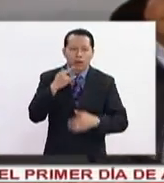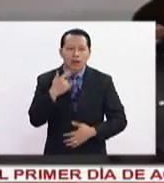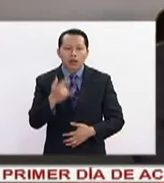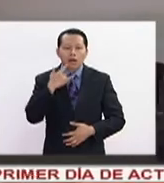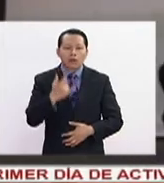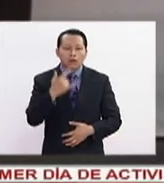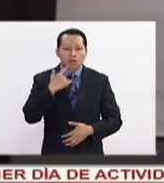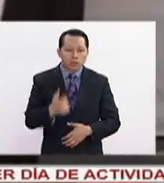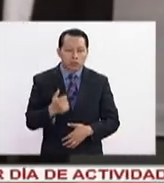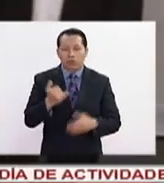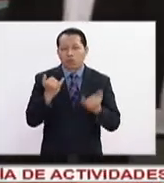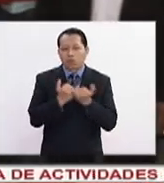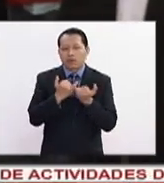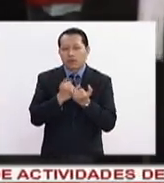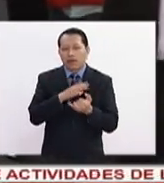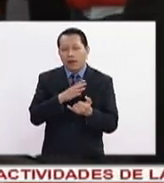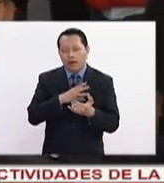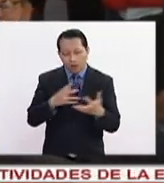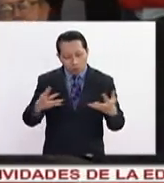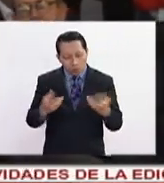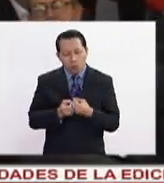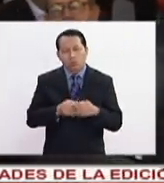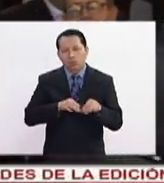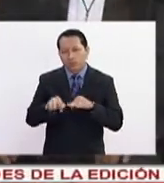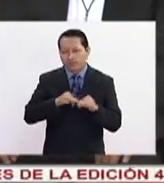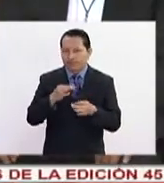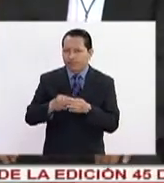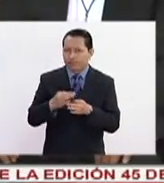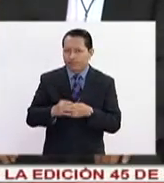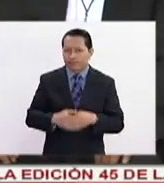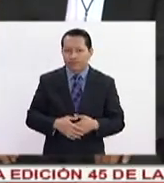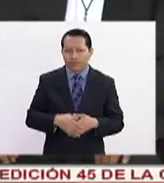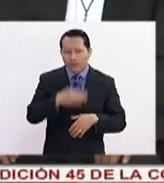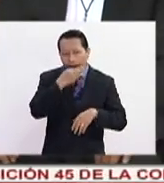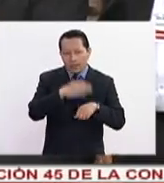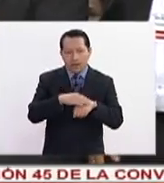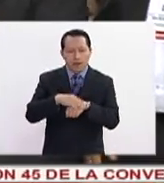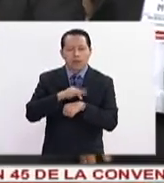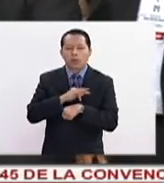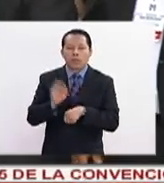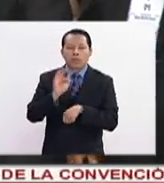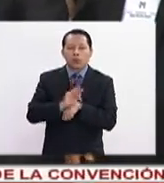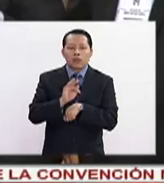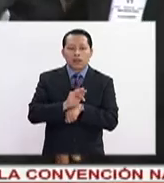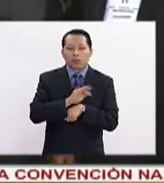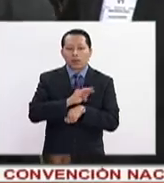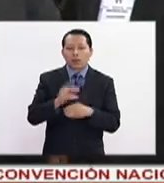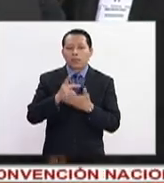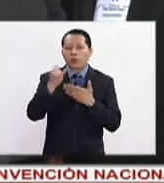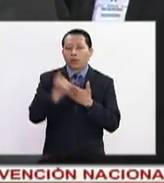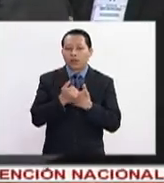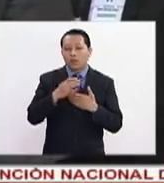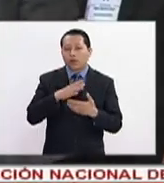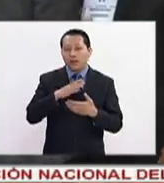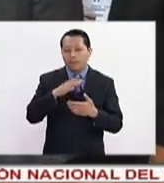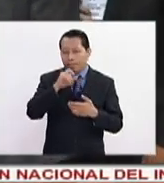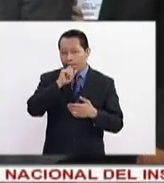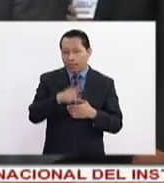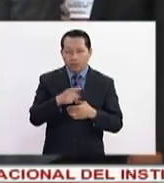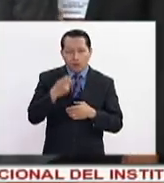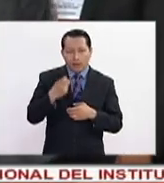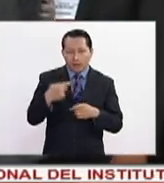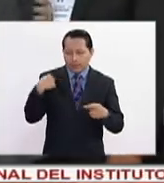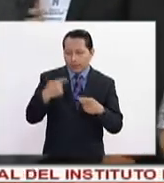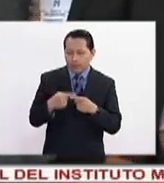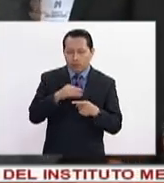esfuerzos y lo mucho que hemos construido juntos. Hizo un llamado a proteger y consolidar el proyecto de nación que se ha construido en este sexenio.